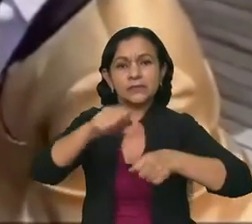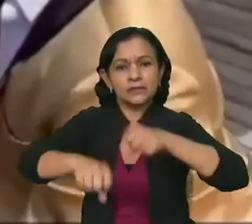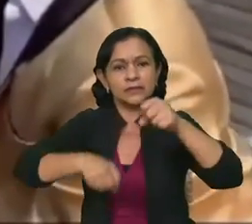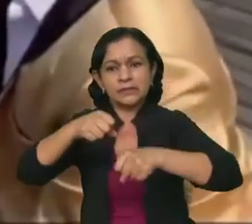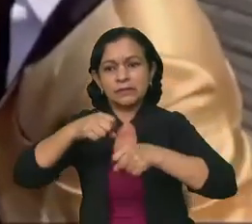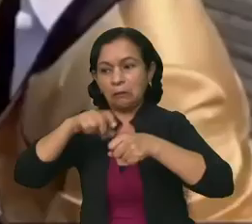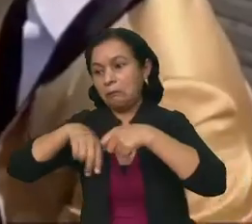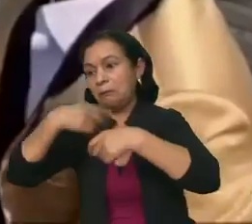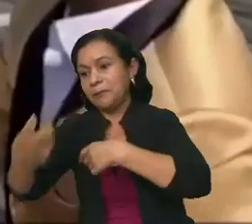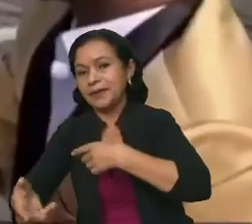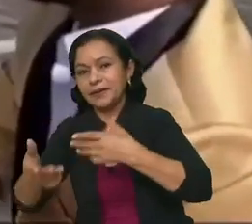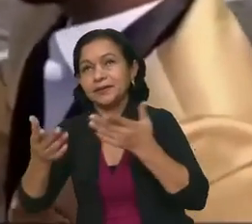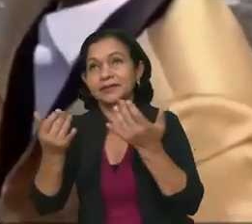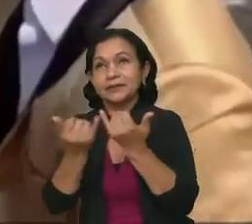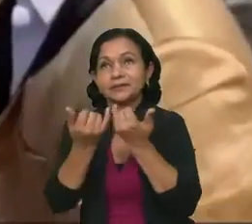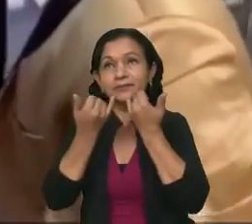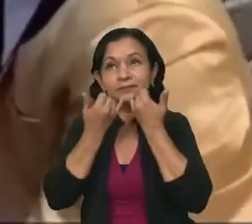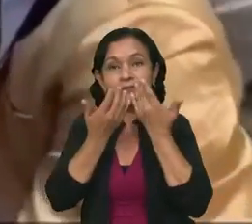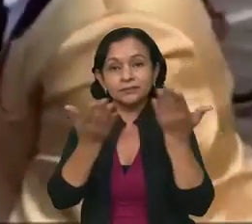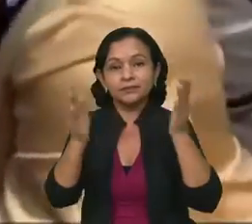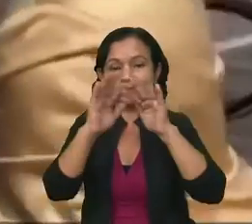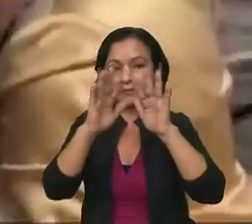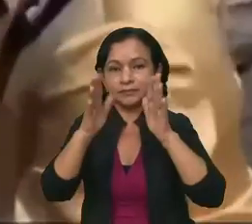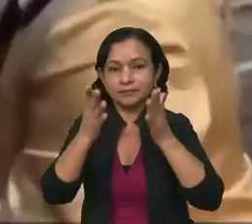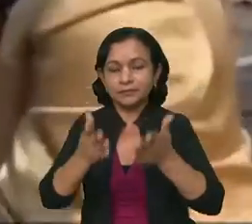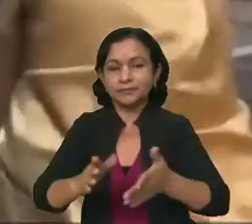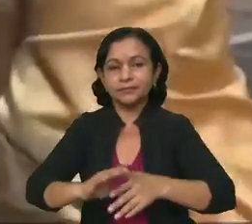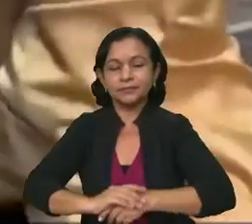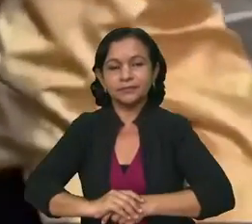el canal parlamentario, informó Vanessa Paz.